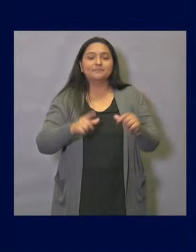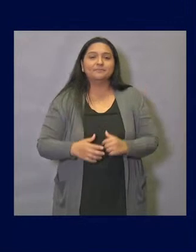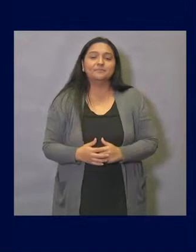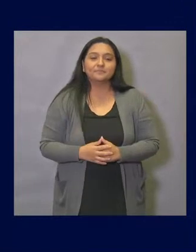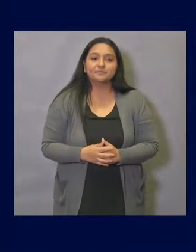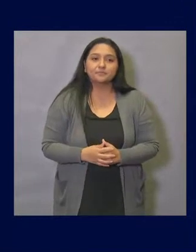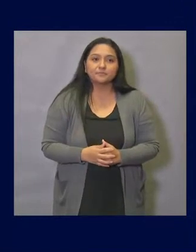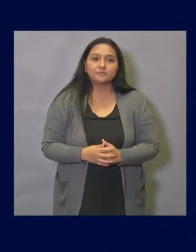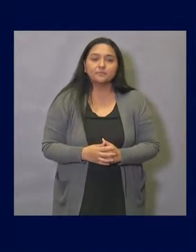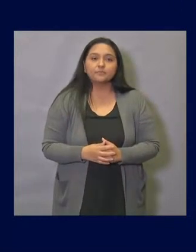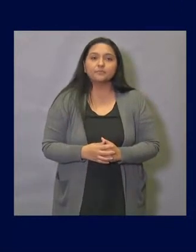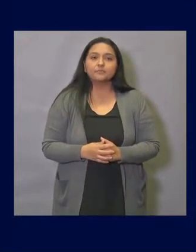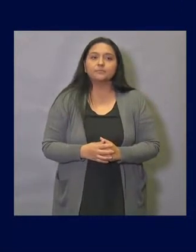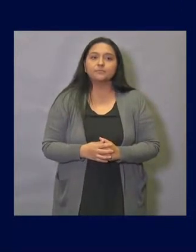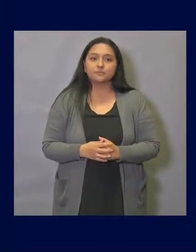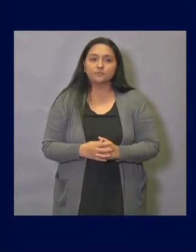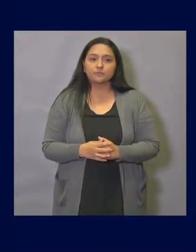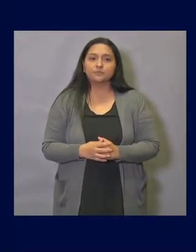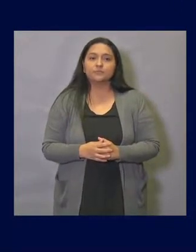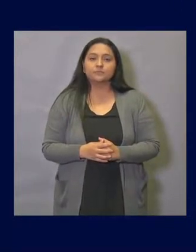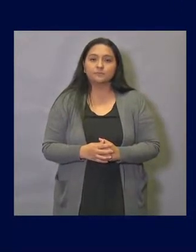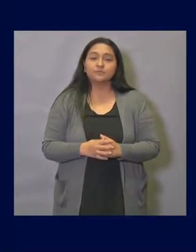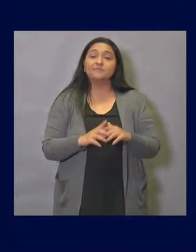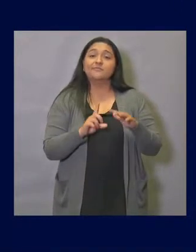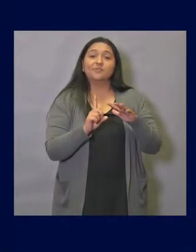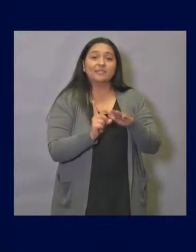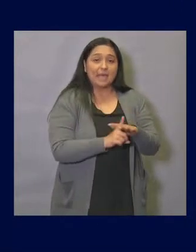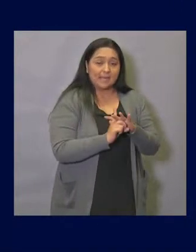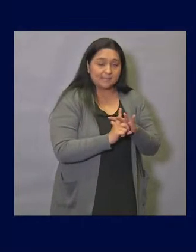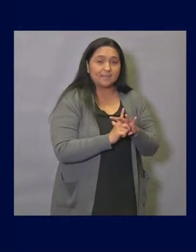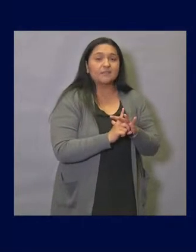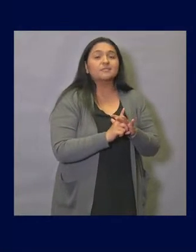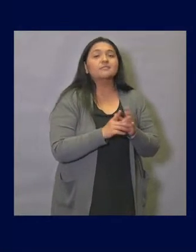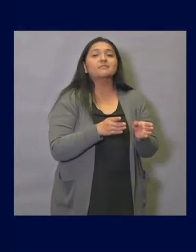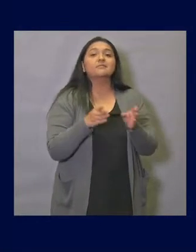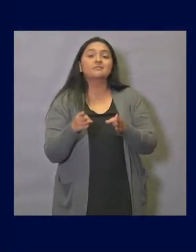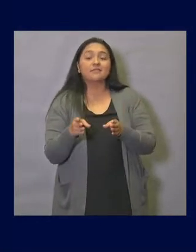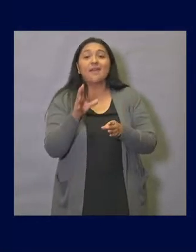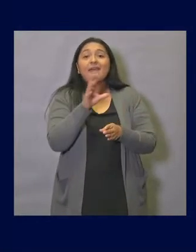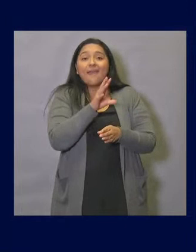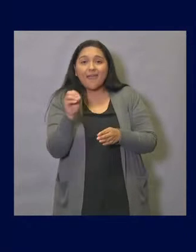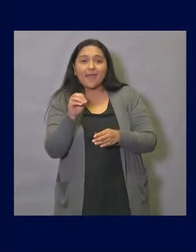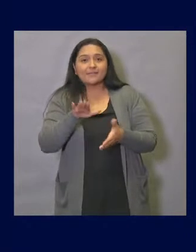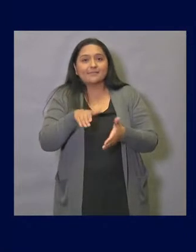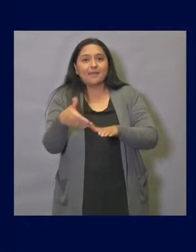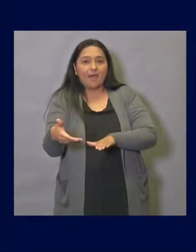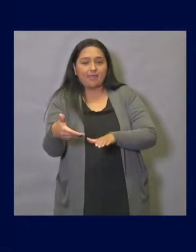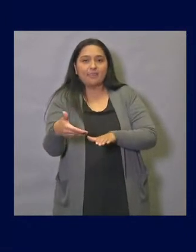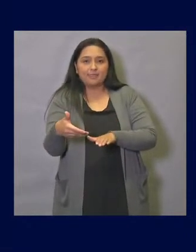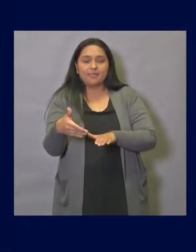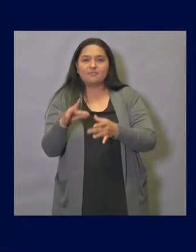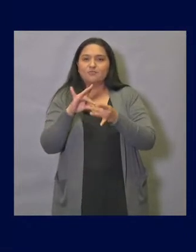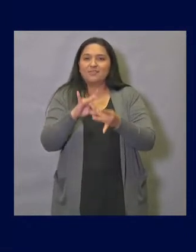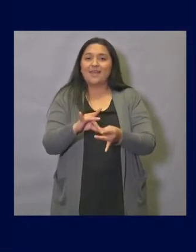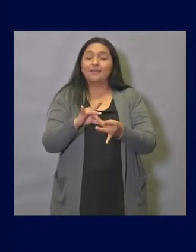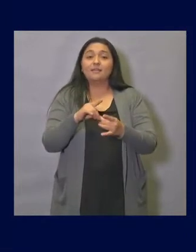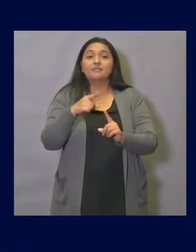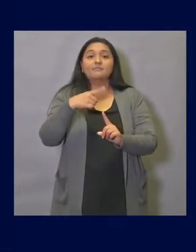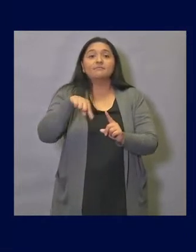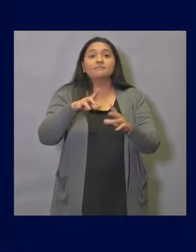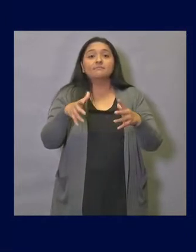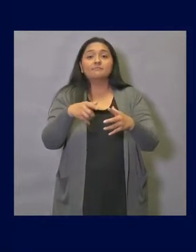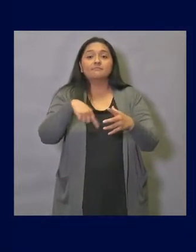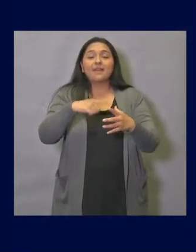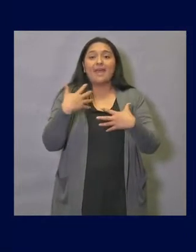Y al igual que en los casos, el número de muertes entre los trabajadores de salud ha experimentado